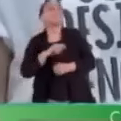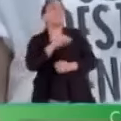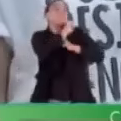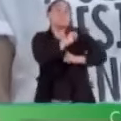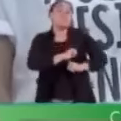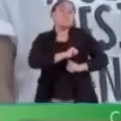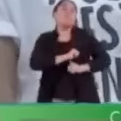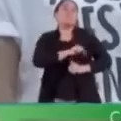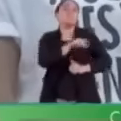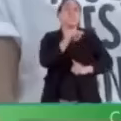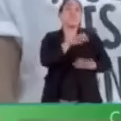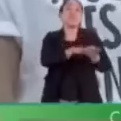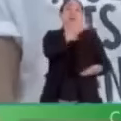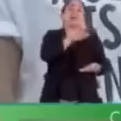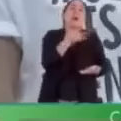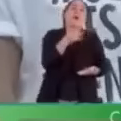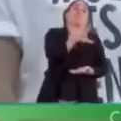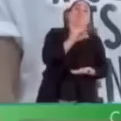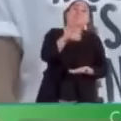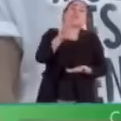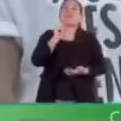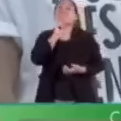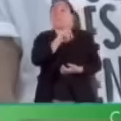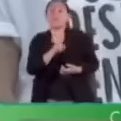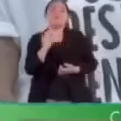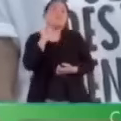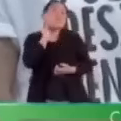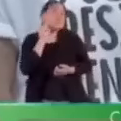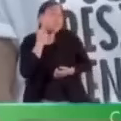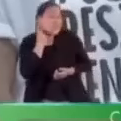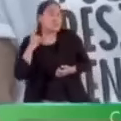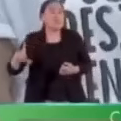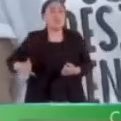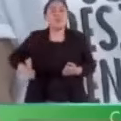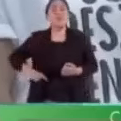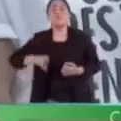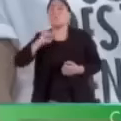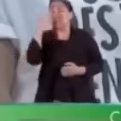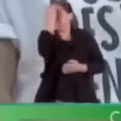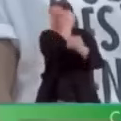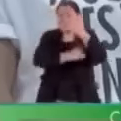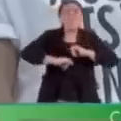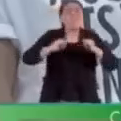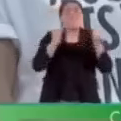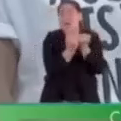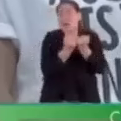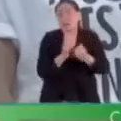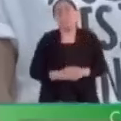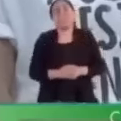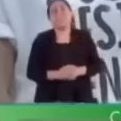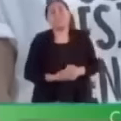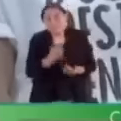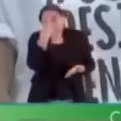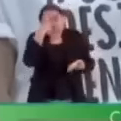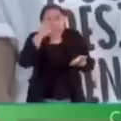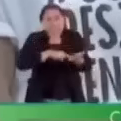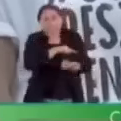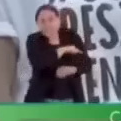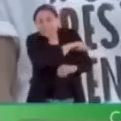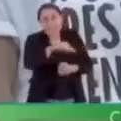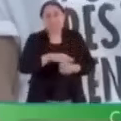tendrían que haberse sentado al menos a hacer un momentito, un minutito de reflexión. Y no pasó, no hubo ni momento de reflexión, no hubo ni momento tranquilo, no hubo